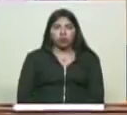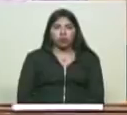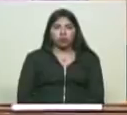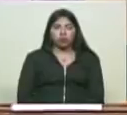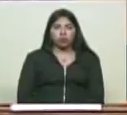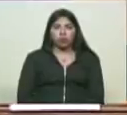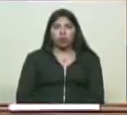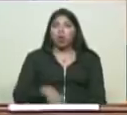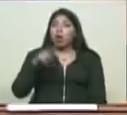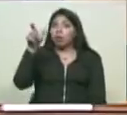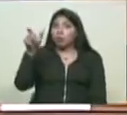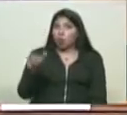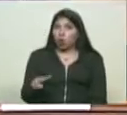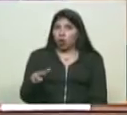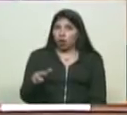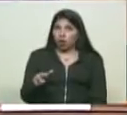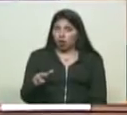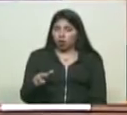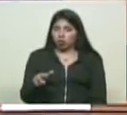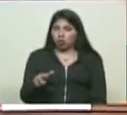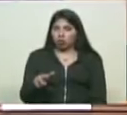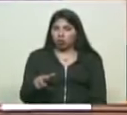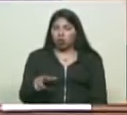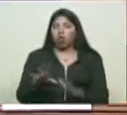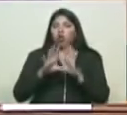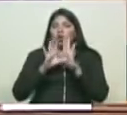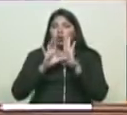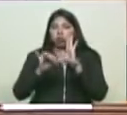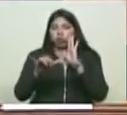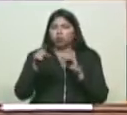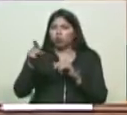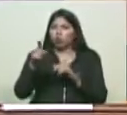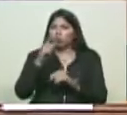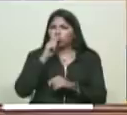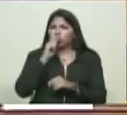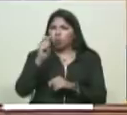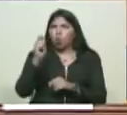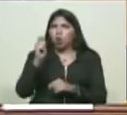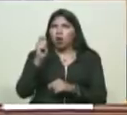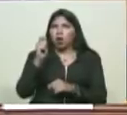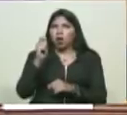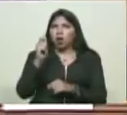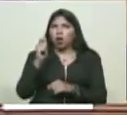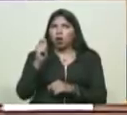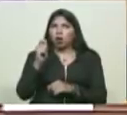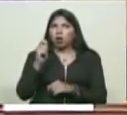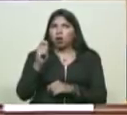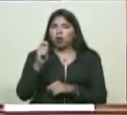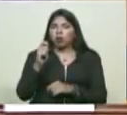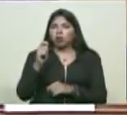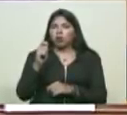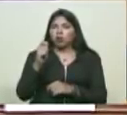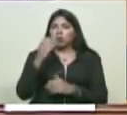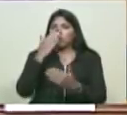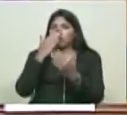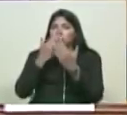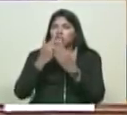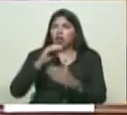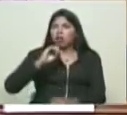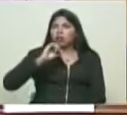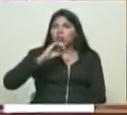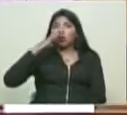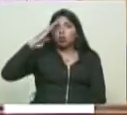Ciudadana Tania Díaz, constituyente, jura usted frente al Dios de los Padres, jura